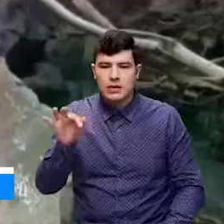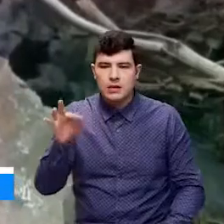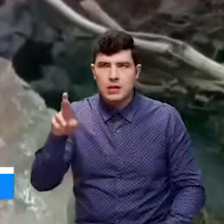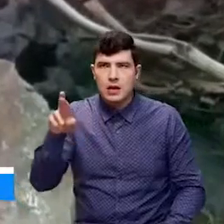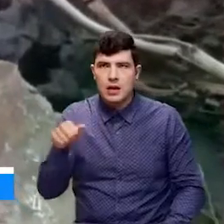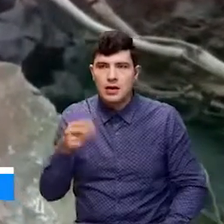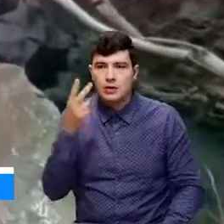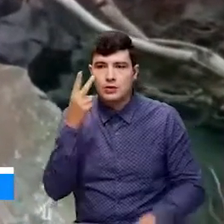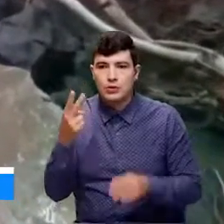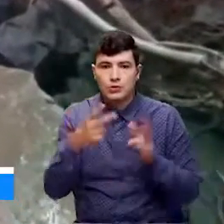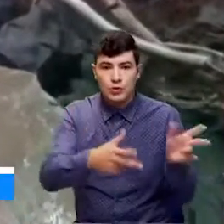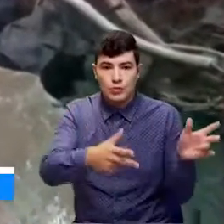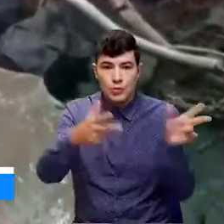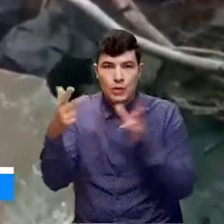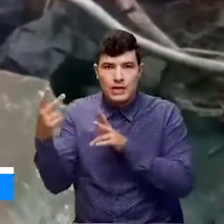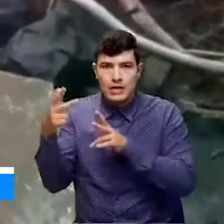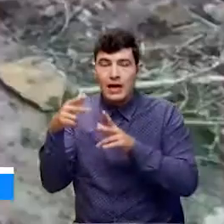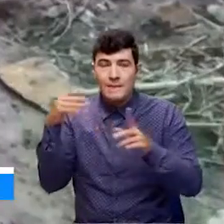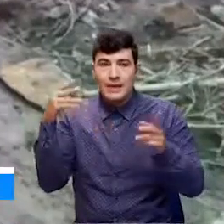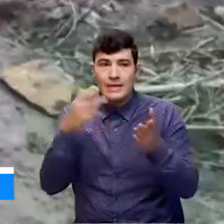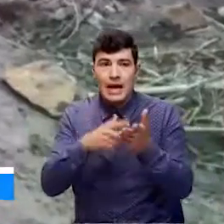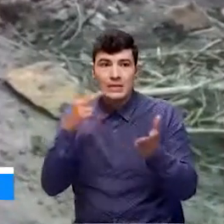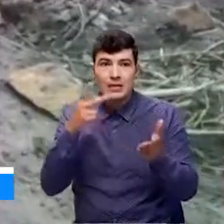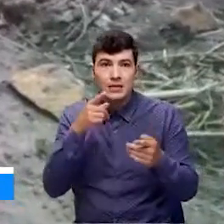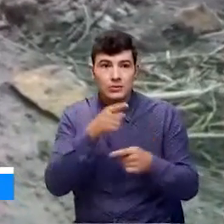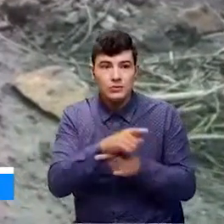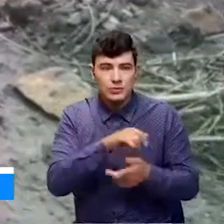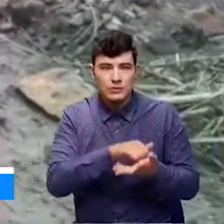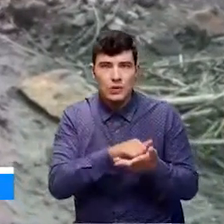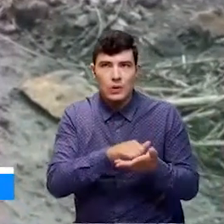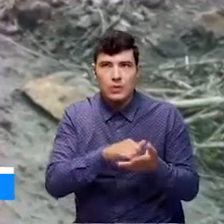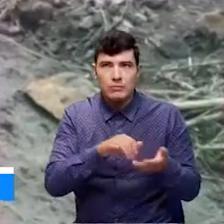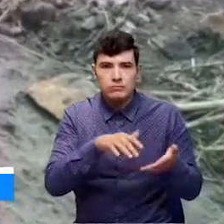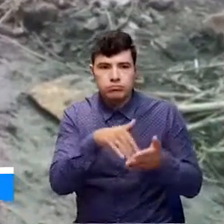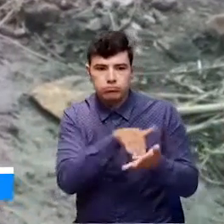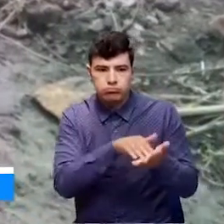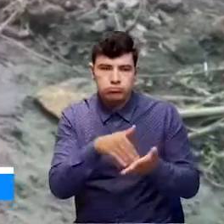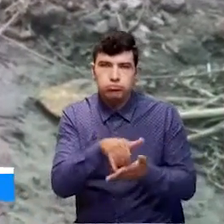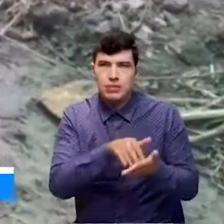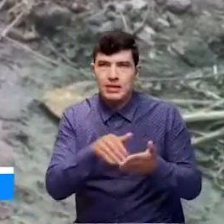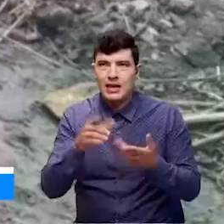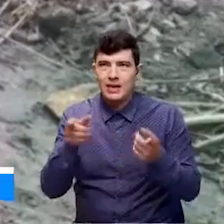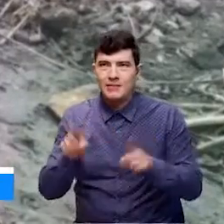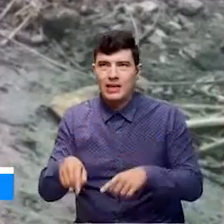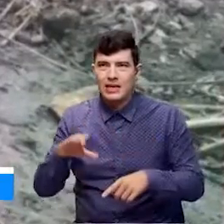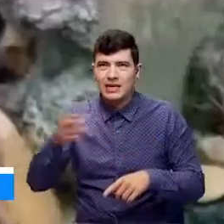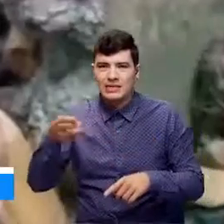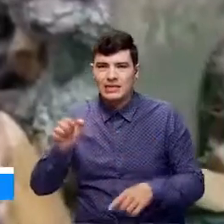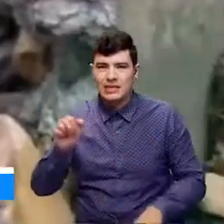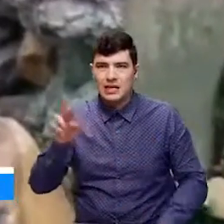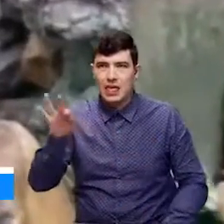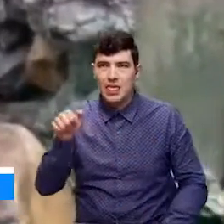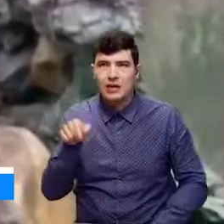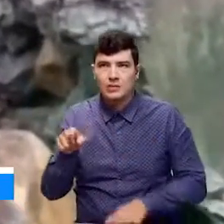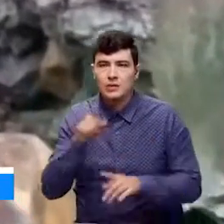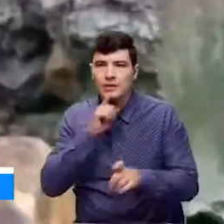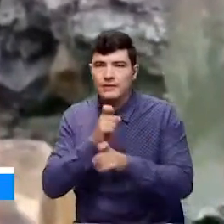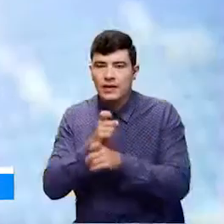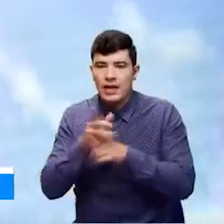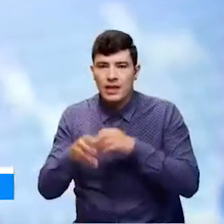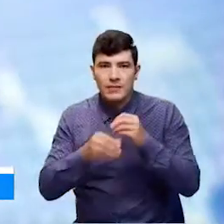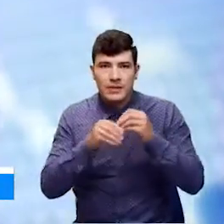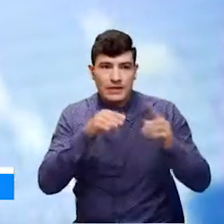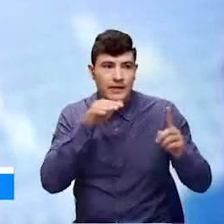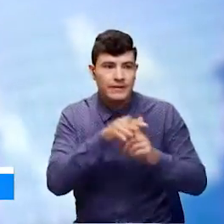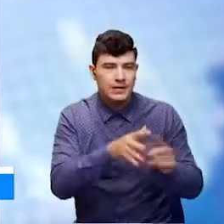colapsar por afectaciones en sus estribos en charlas se han atendido los llamados por la afectación y la vía de acceso al municipio y la amenaza en el puente amarillo